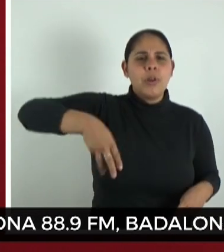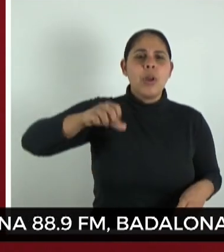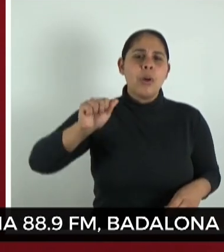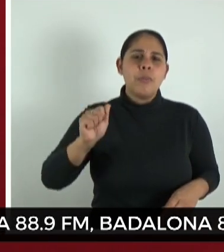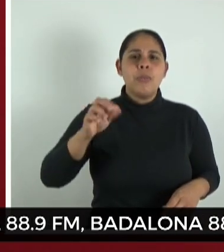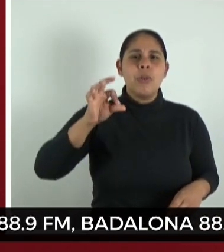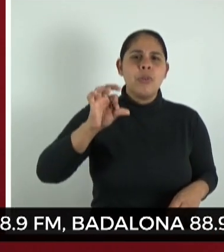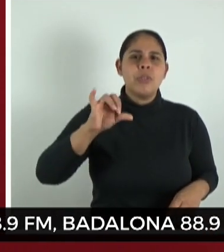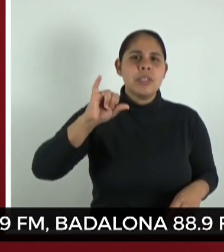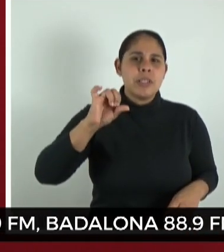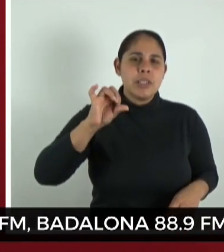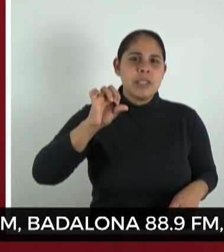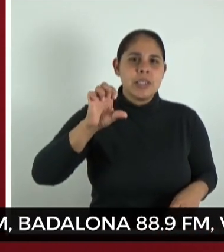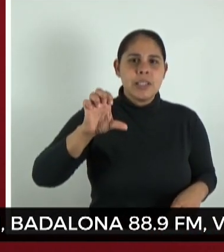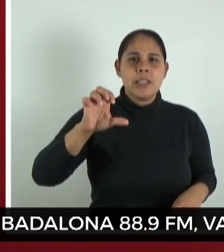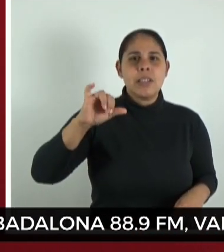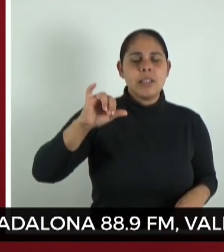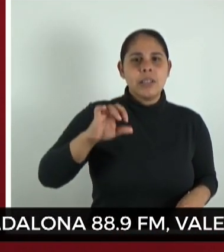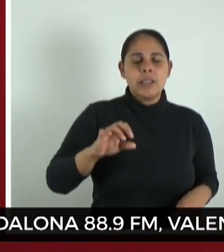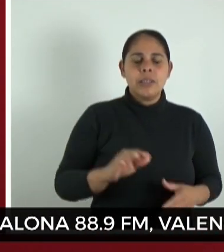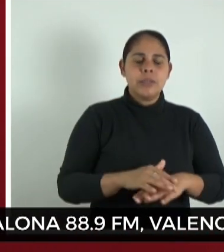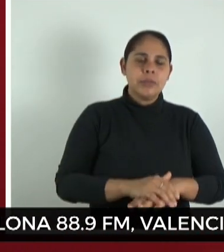pero no era consumada.